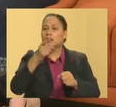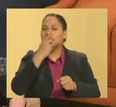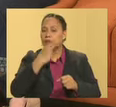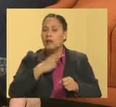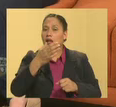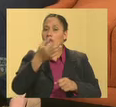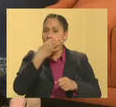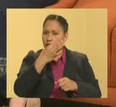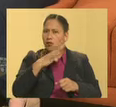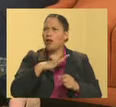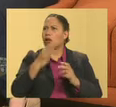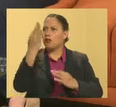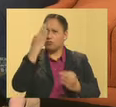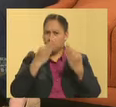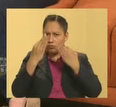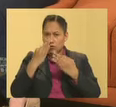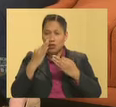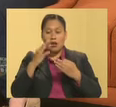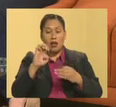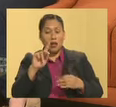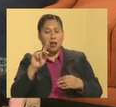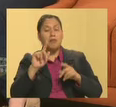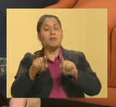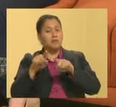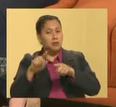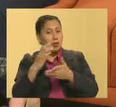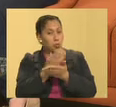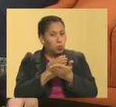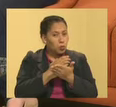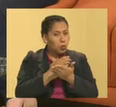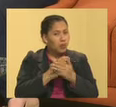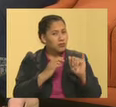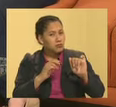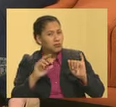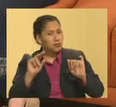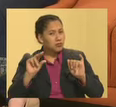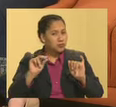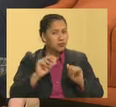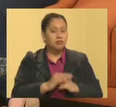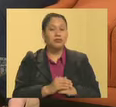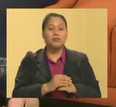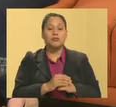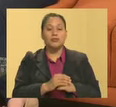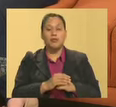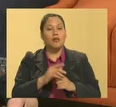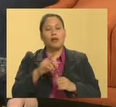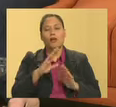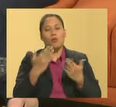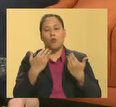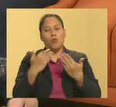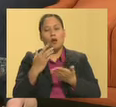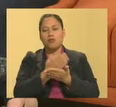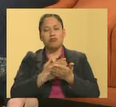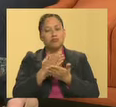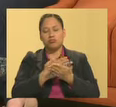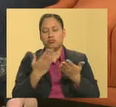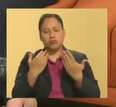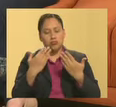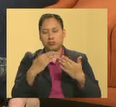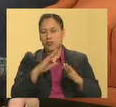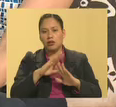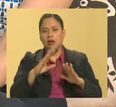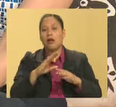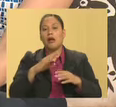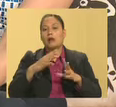hay tratamiento. ¿La epilepsia se cura, sí o no? La epilepsia no tiene cura en la mayor parte de las